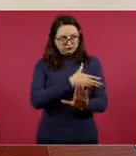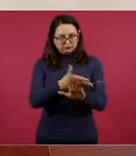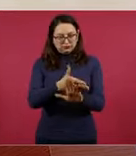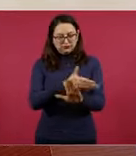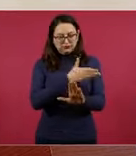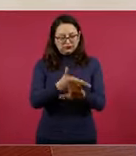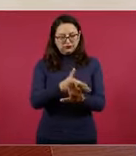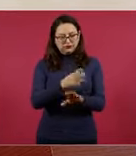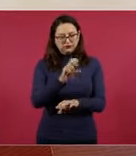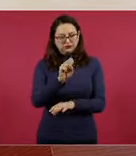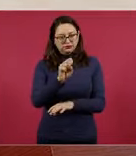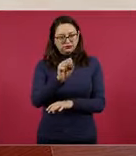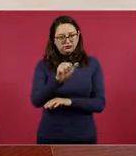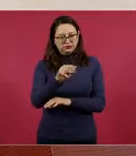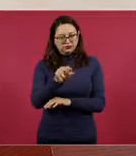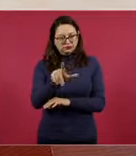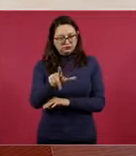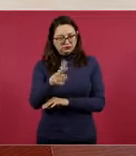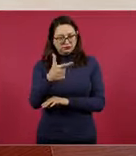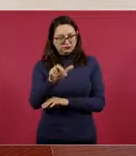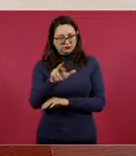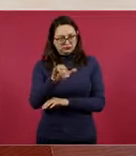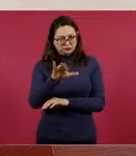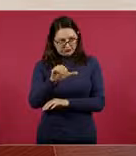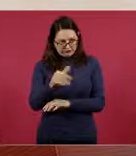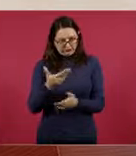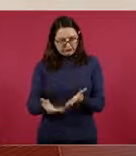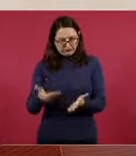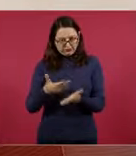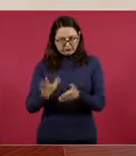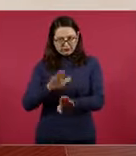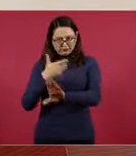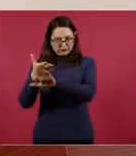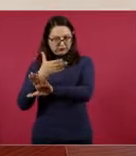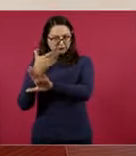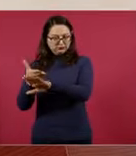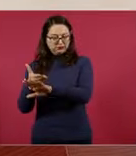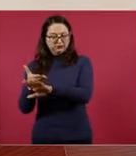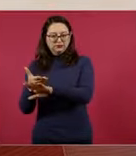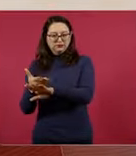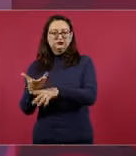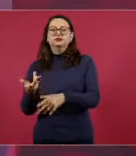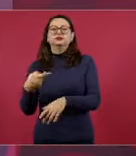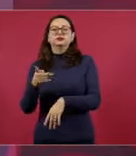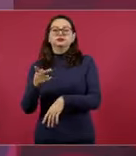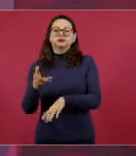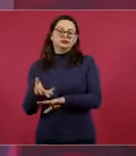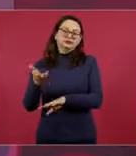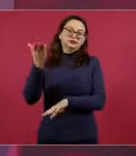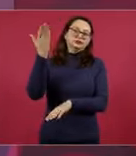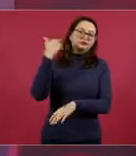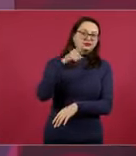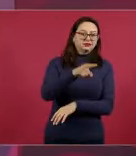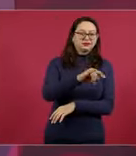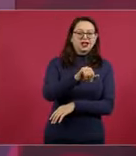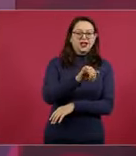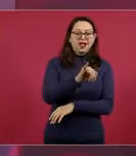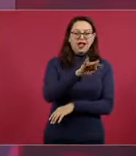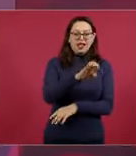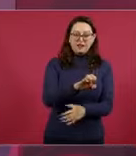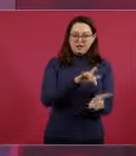En aquellos tiempos no habló de cómo consiguió las firmas Jaime